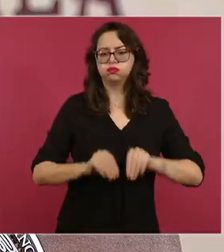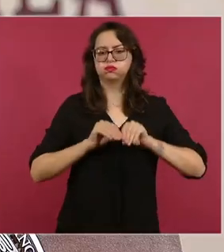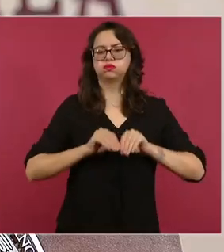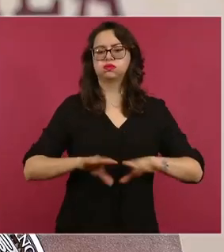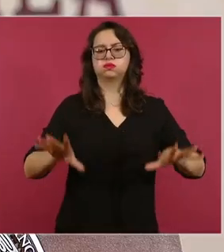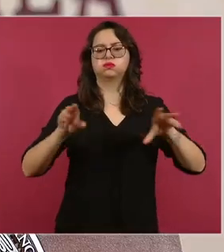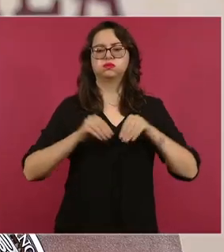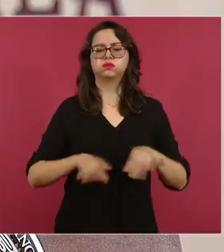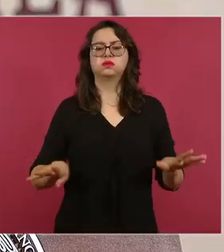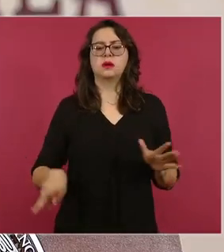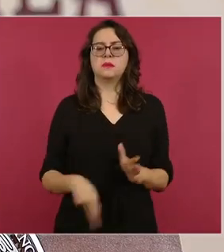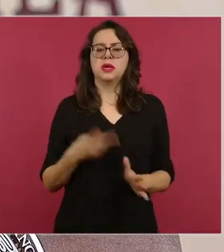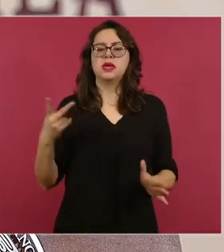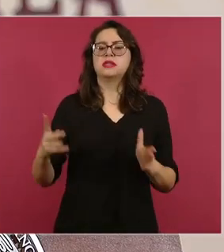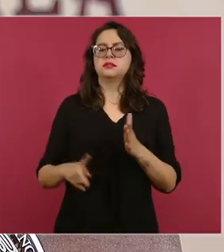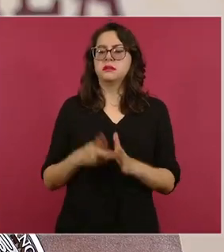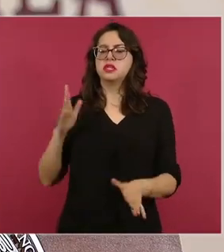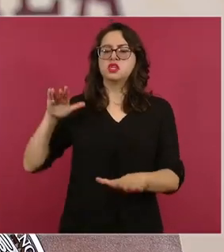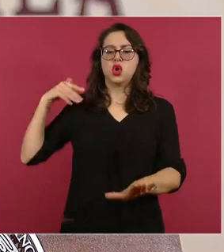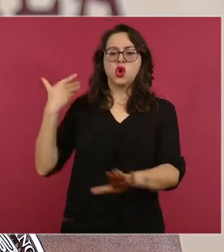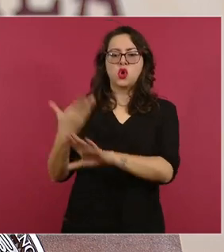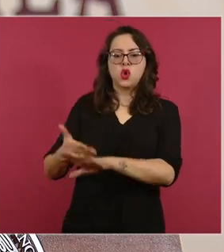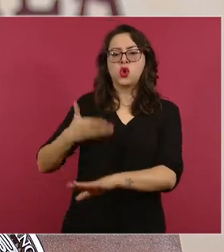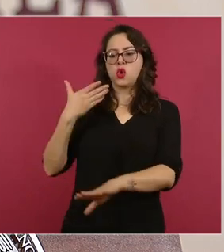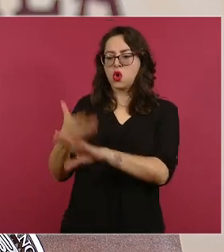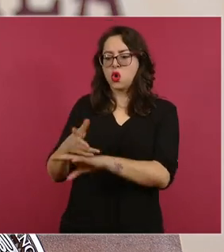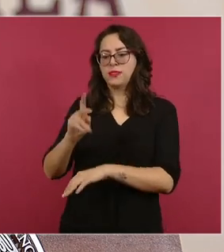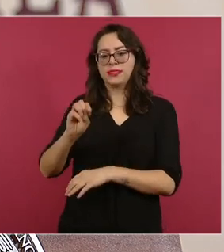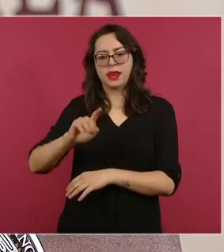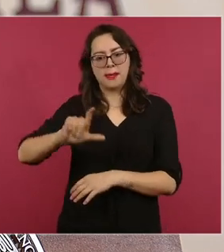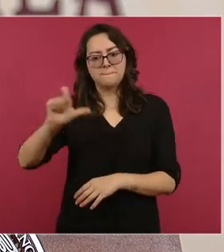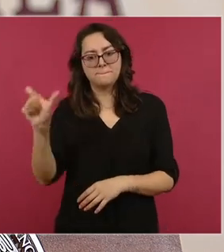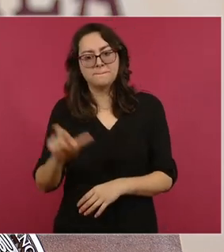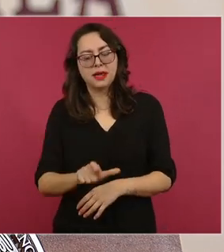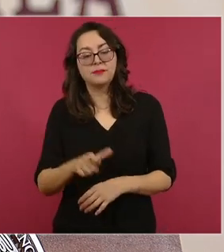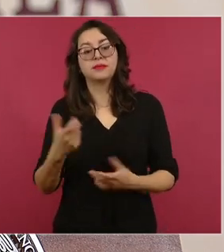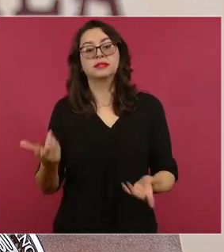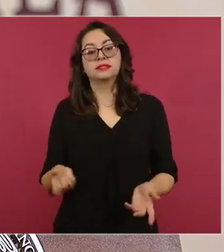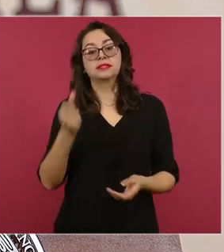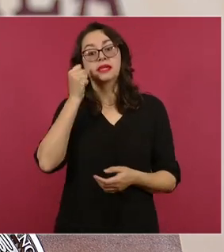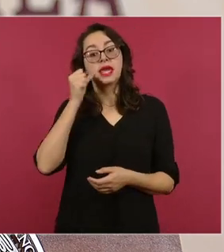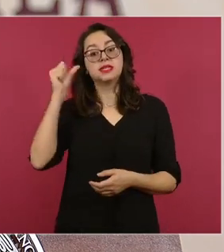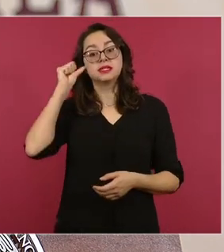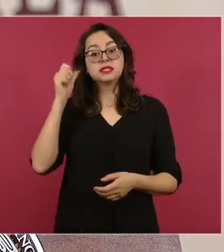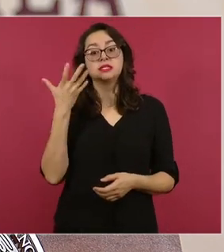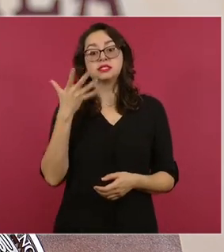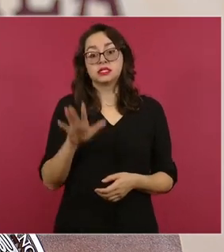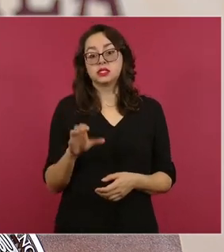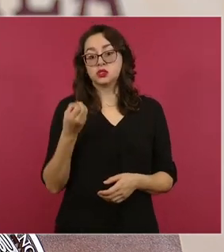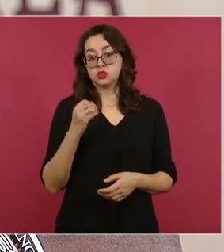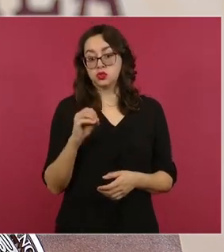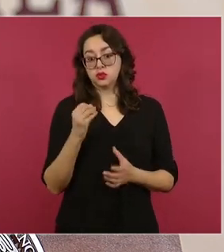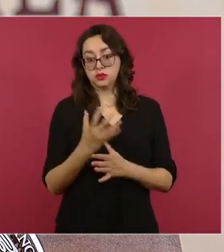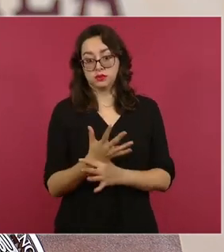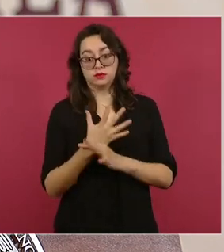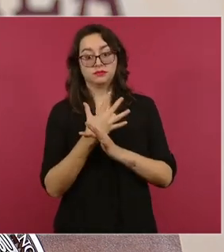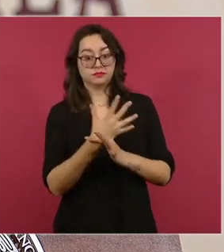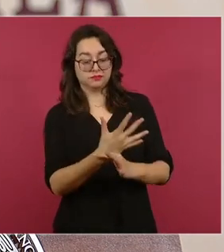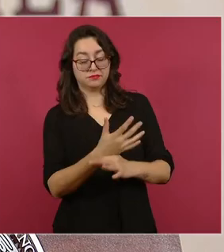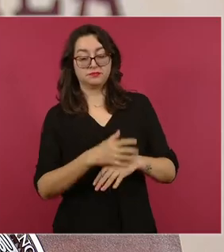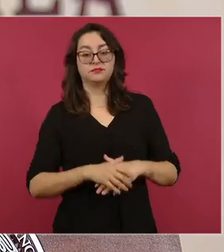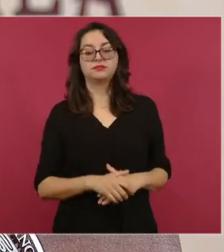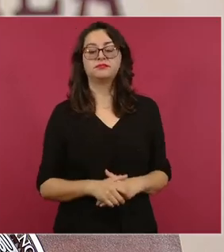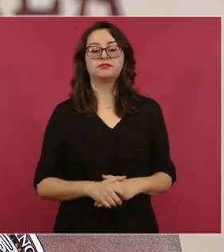incesantemente notas sobre deuda en Pemex y en su editorial de ayer, 10 de octubre, publicó en Templo Mayor. Voy a